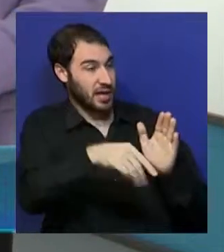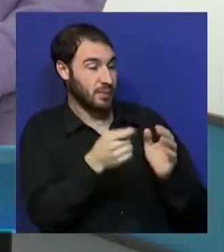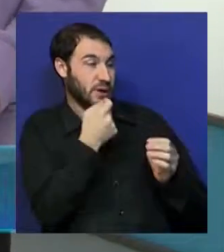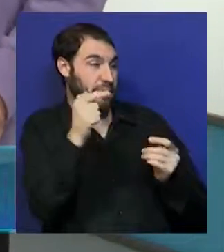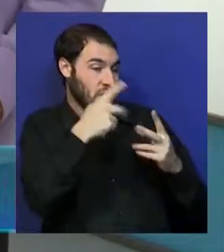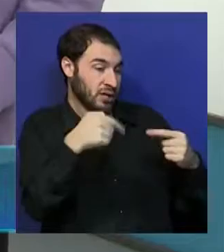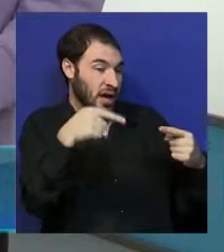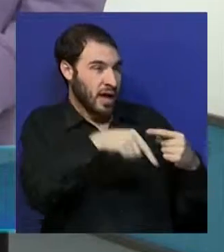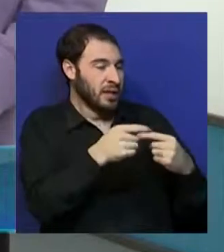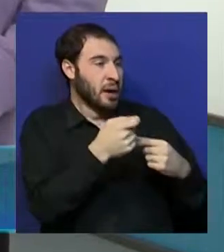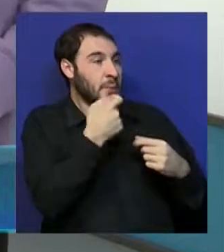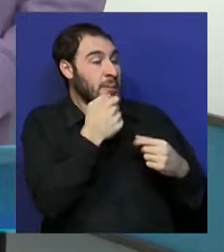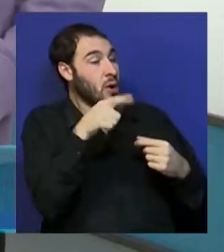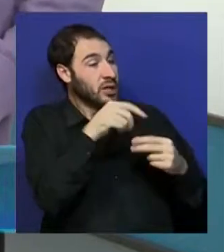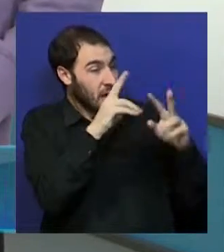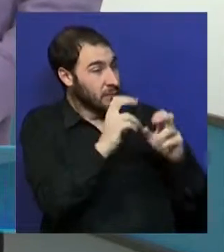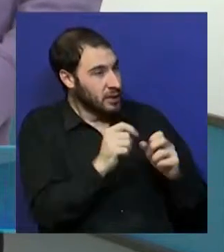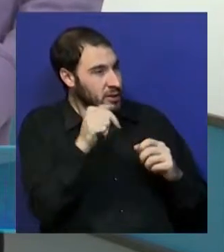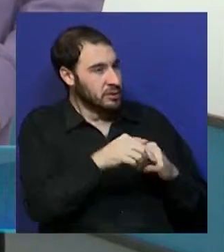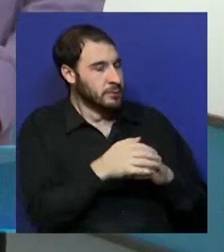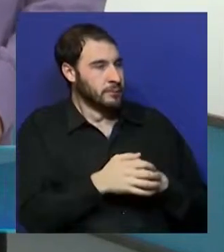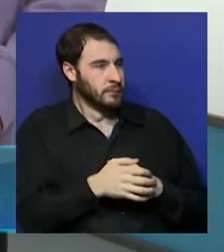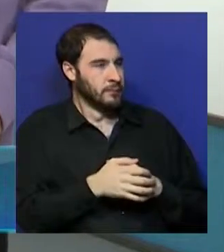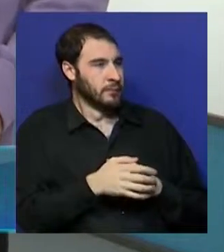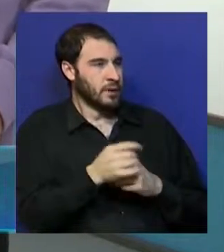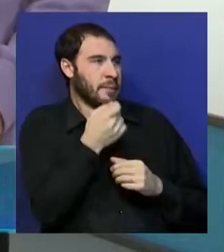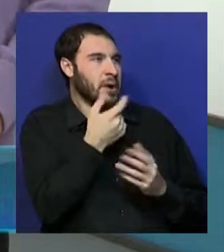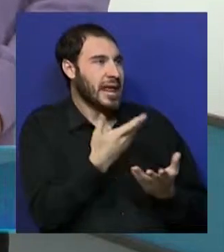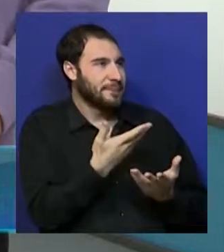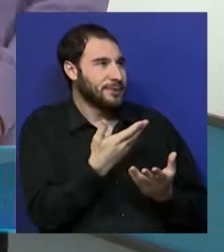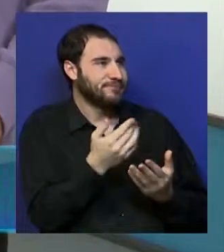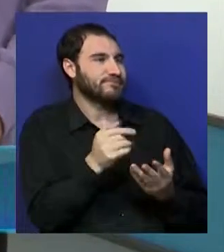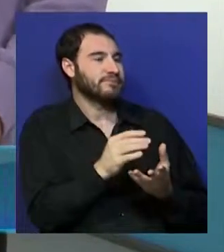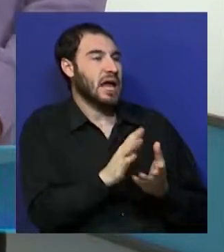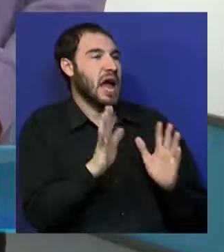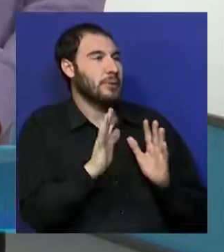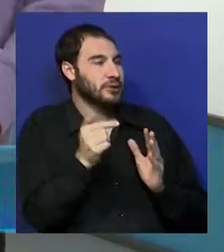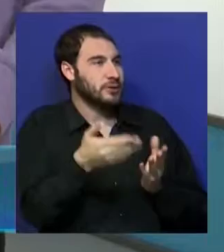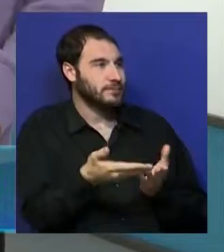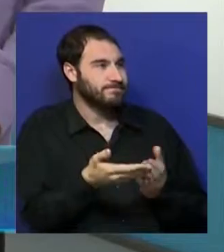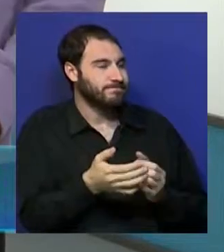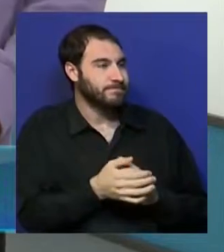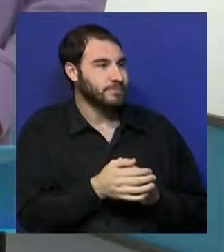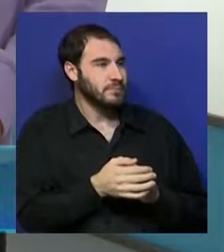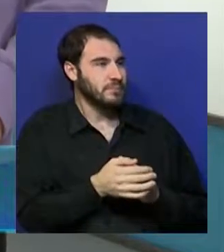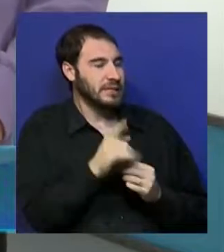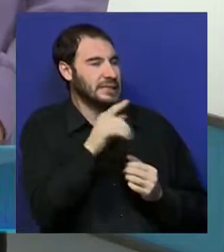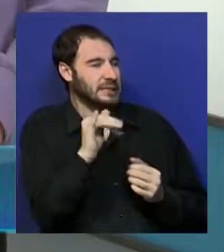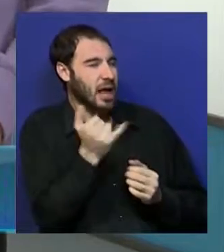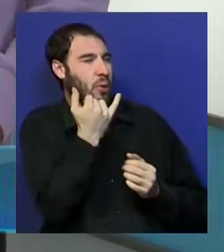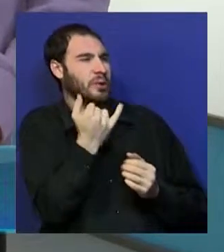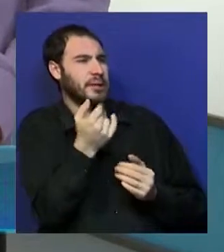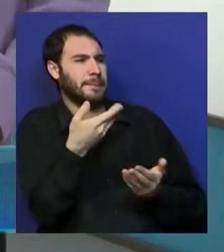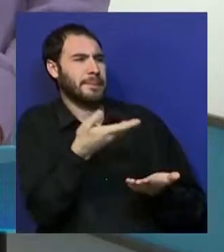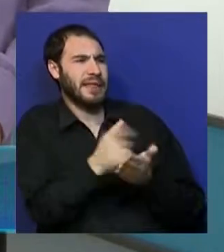cuenta esto? Si ustedes en la investigación, digamos, pueden llegar a visualizar un posible